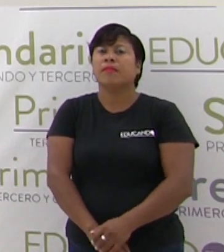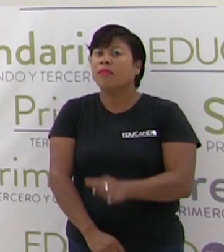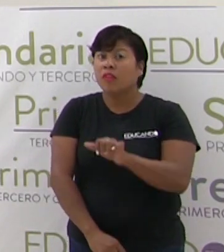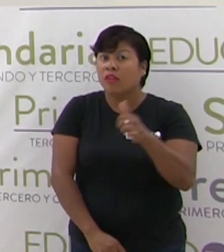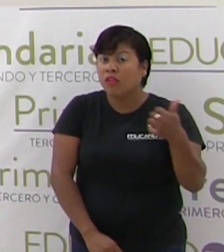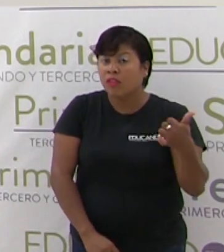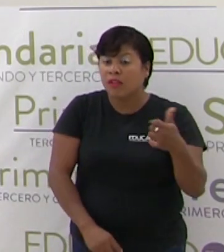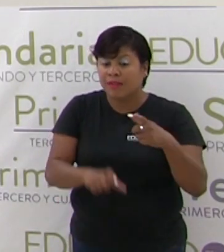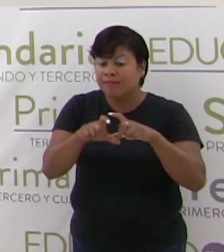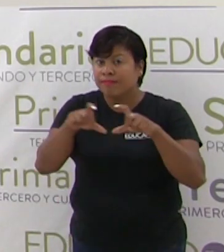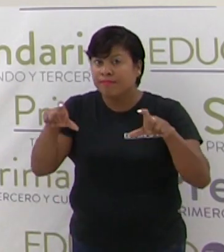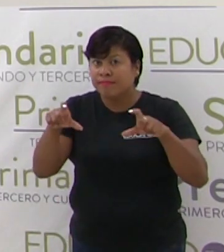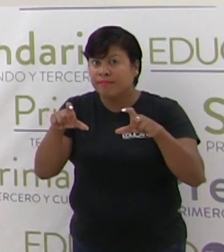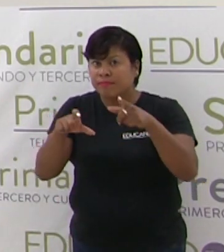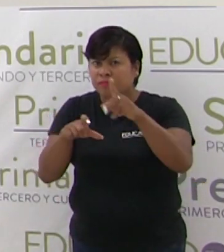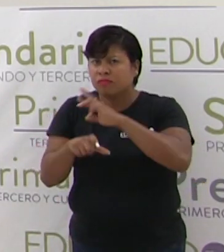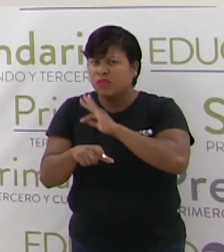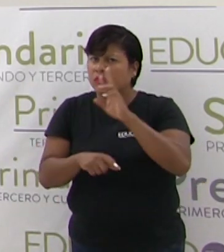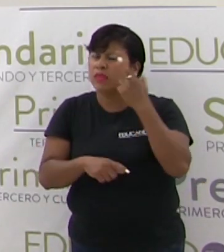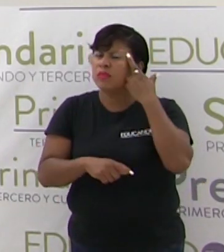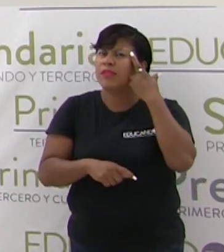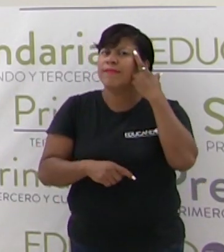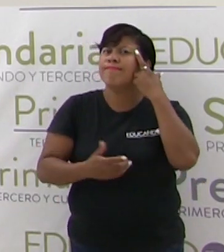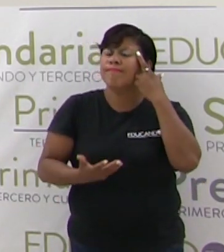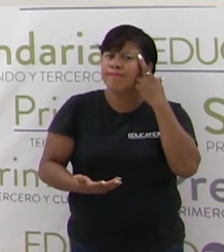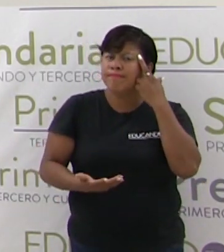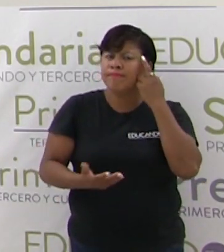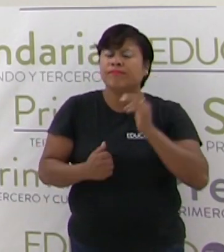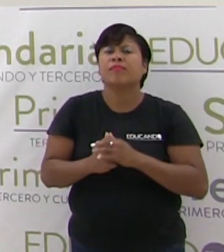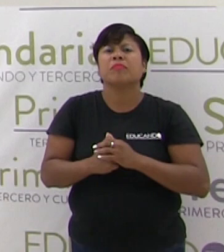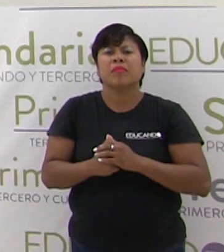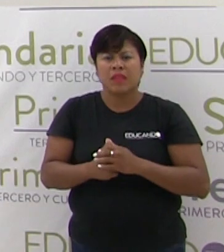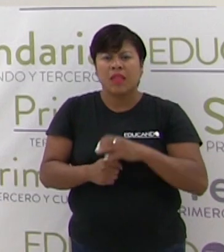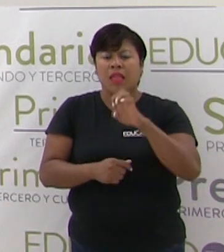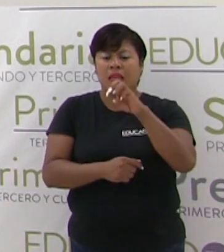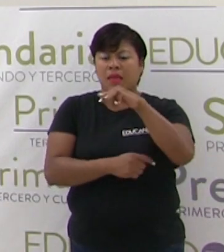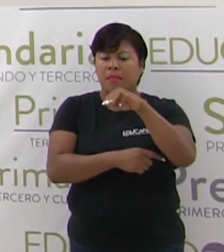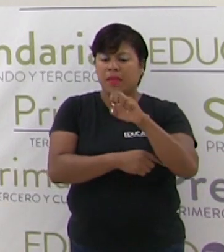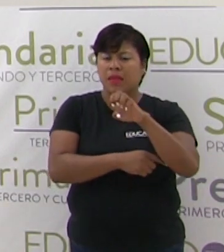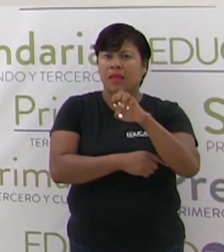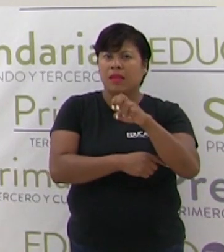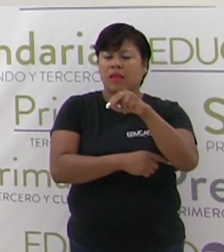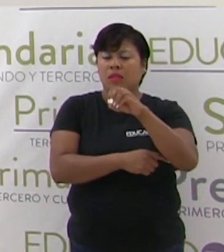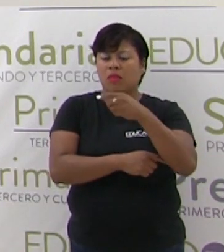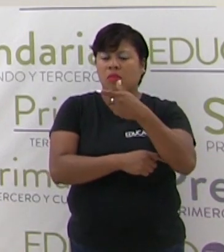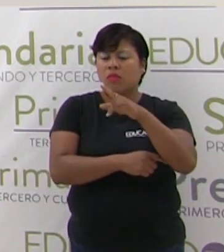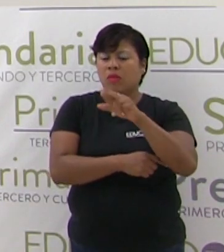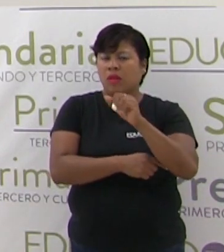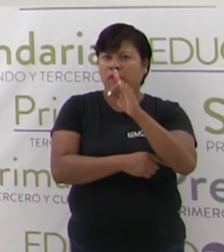¿Qué otra ficha ustedes pueden recordar? Bueno, la hemerográfica.